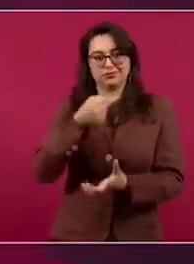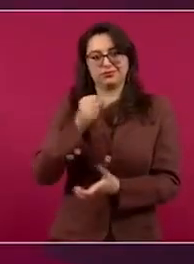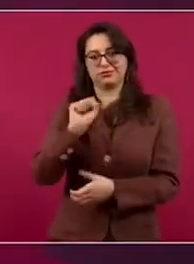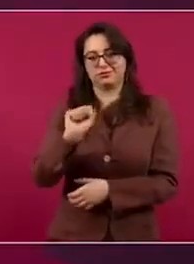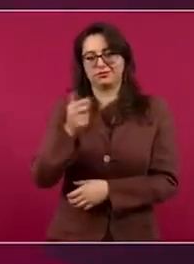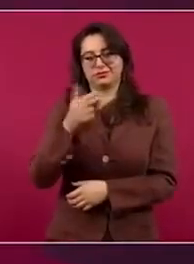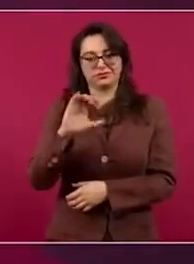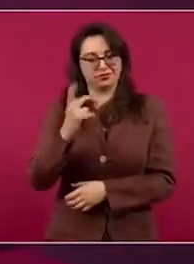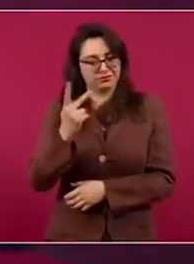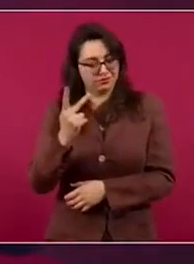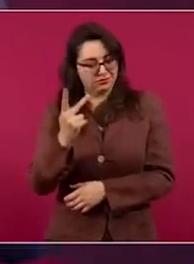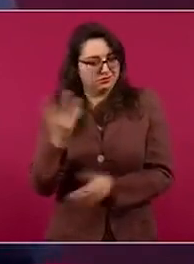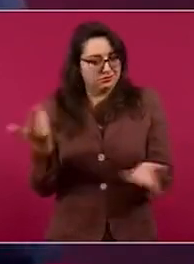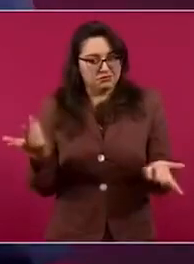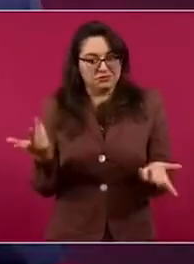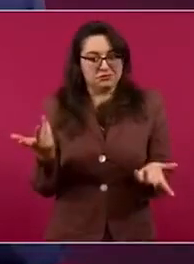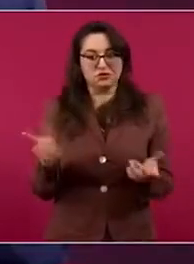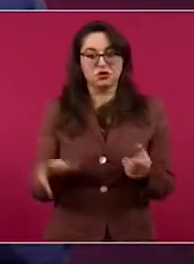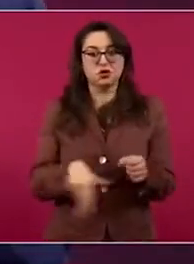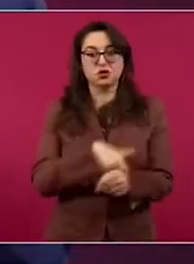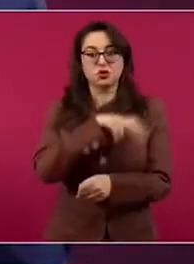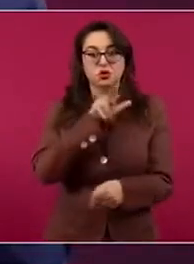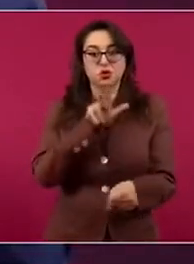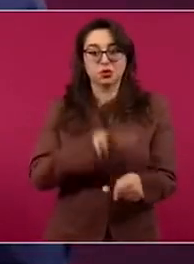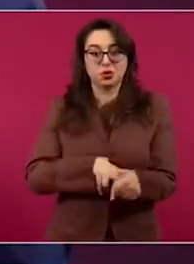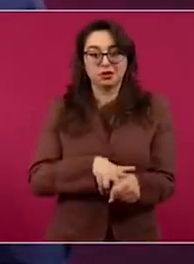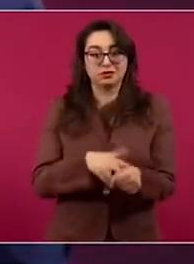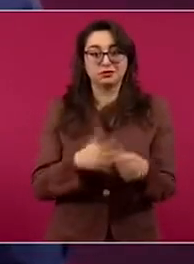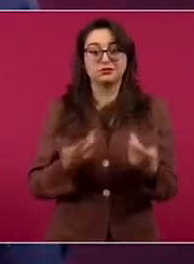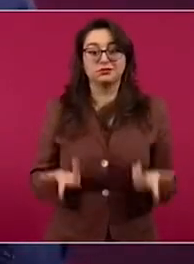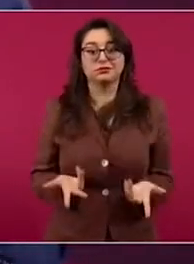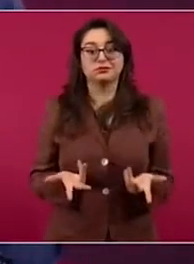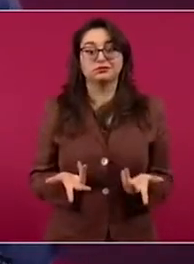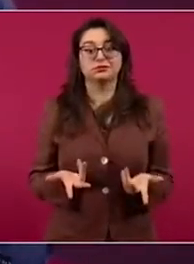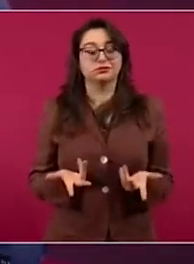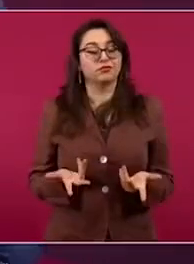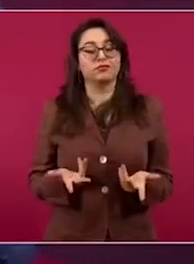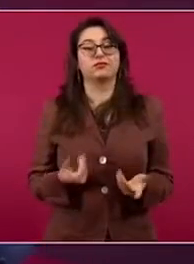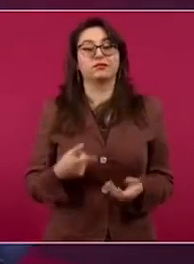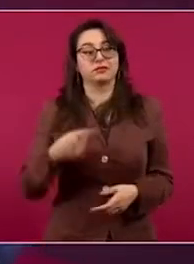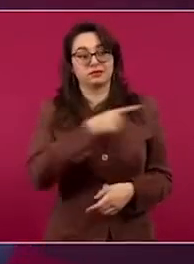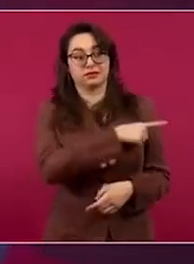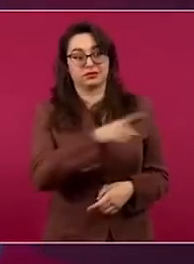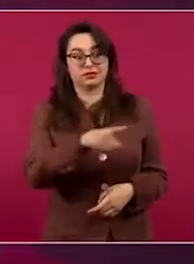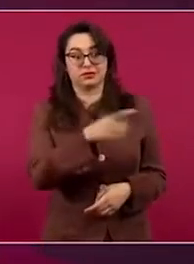porque pues esto es negocio público,